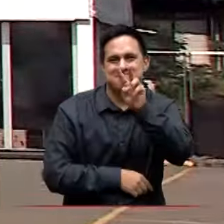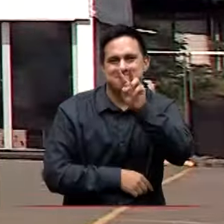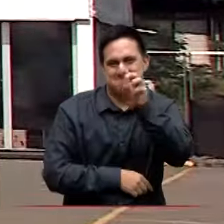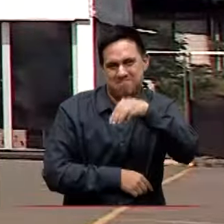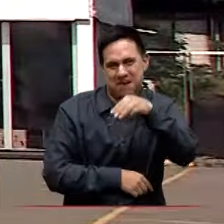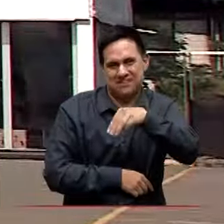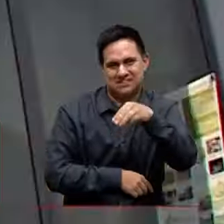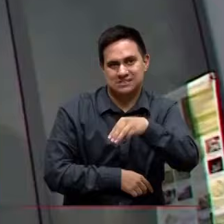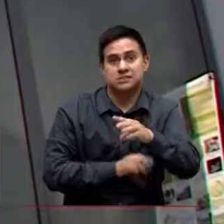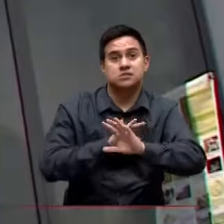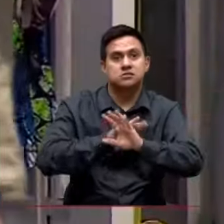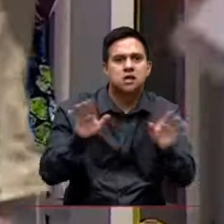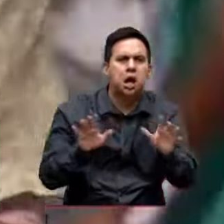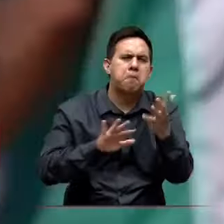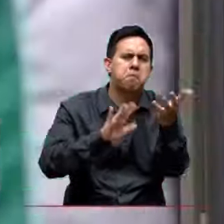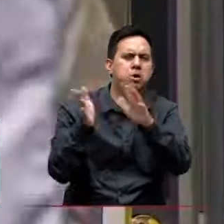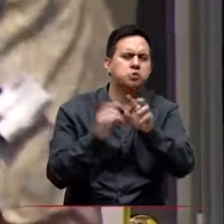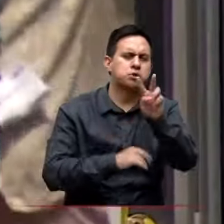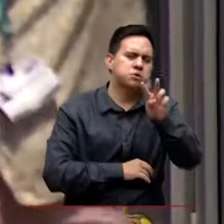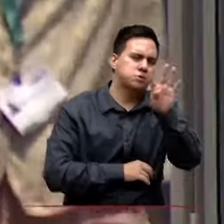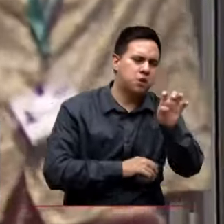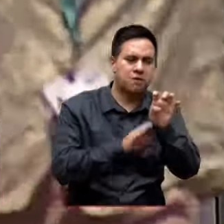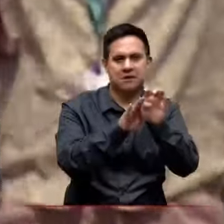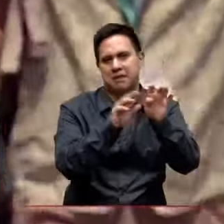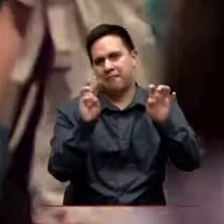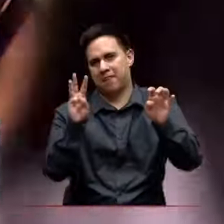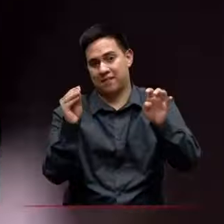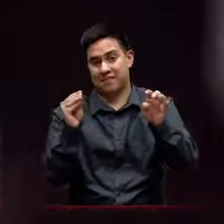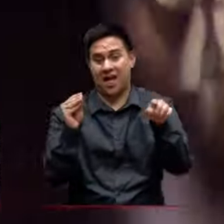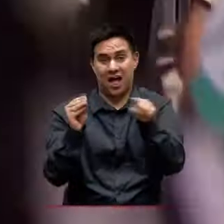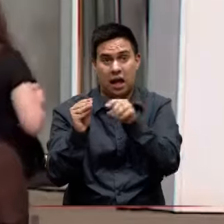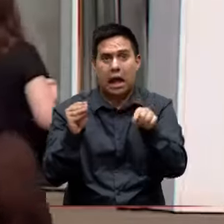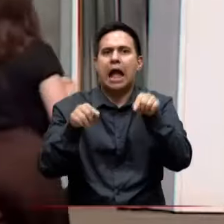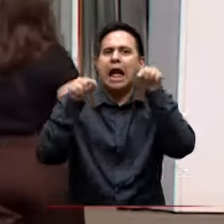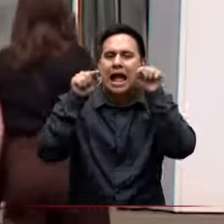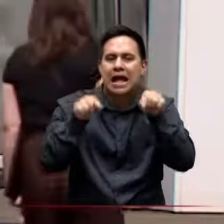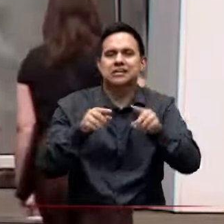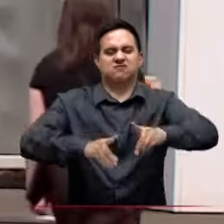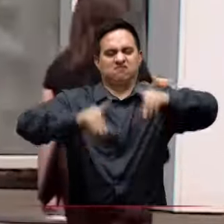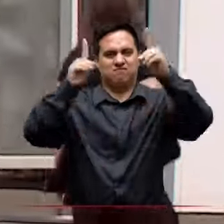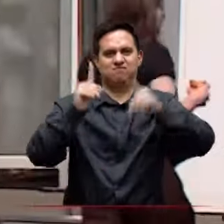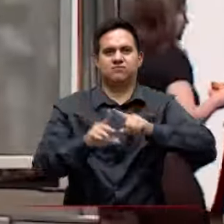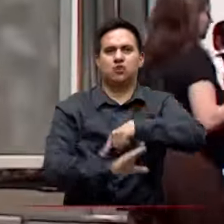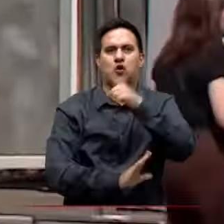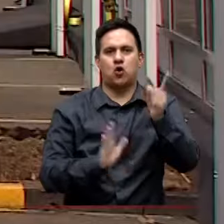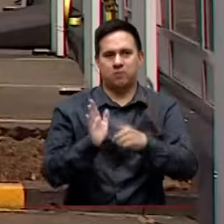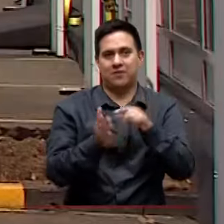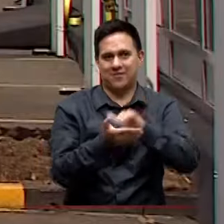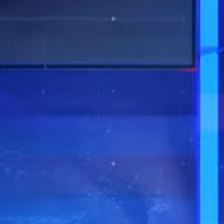porque se estima que sobre los días 29 y 30 de octubre se tomen las decisiones finales en torno a la